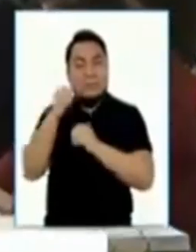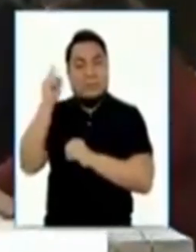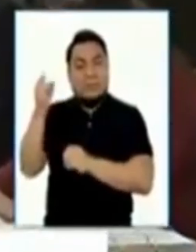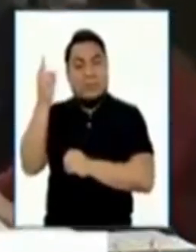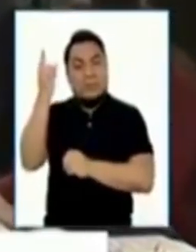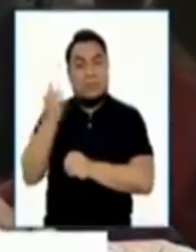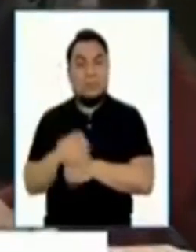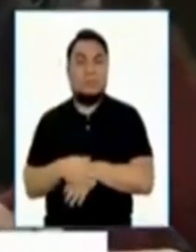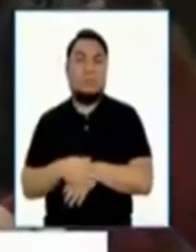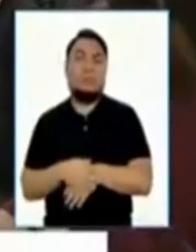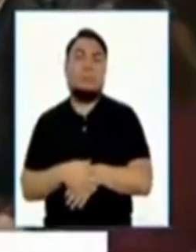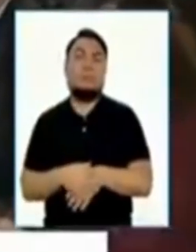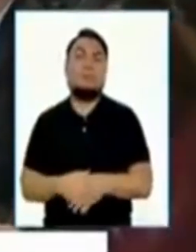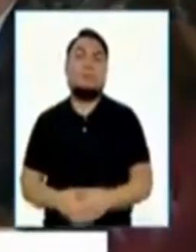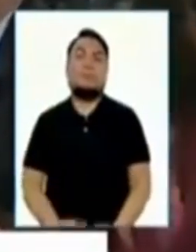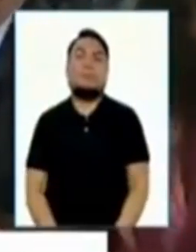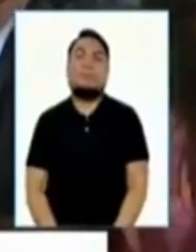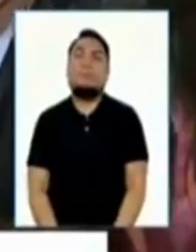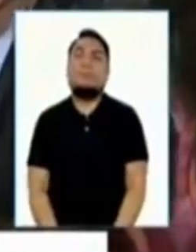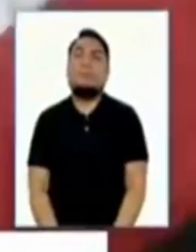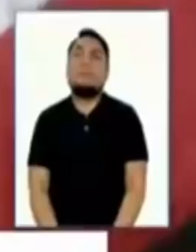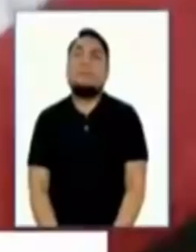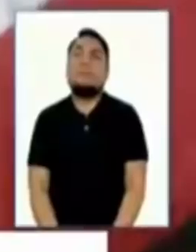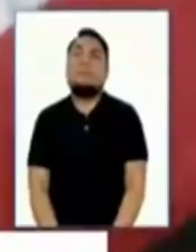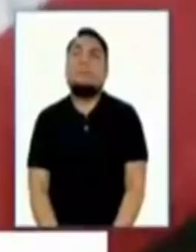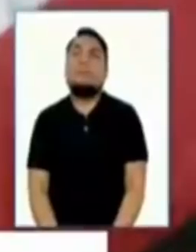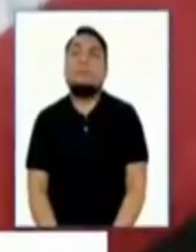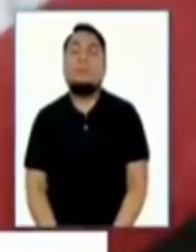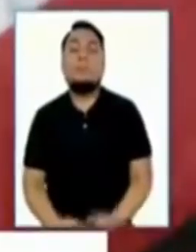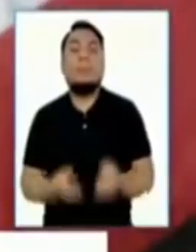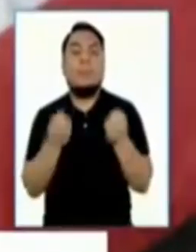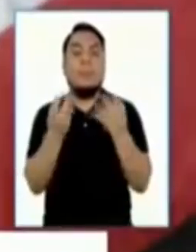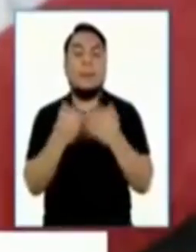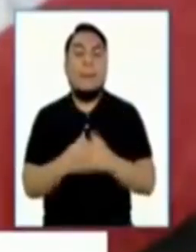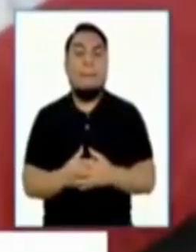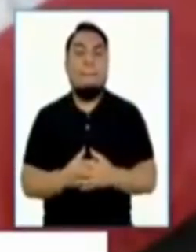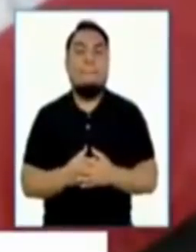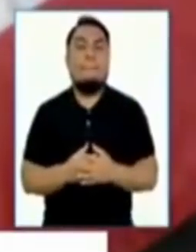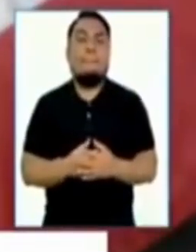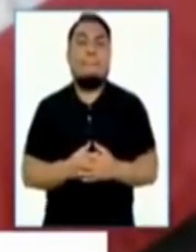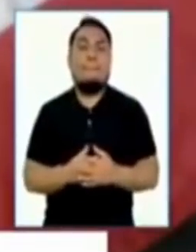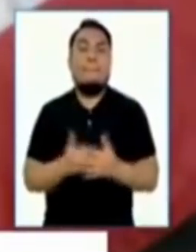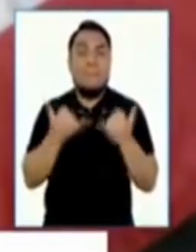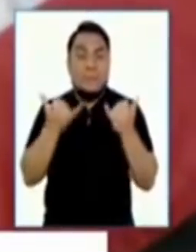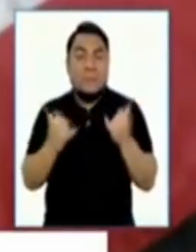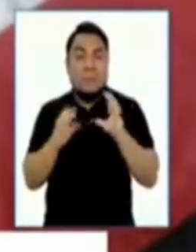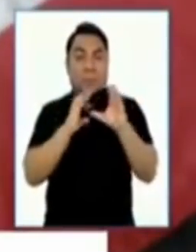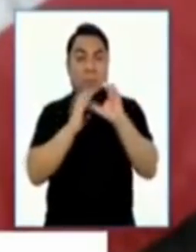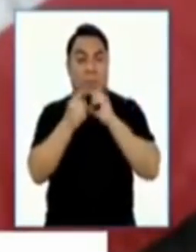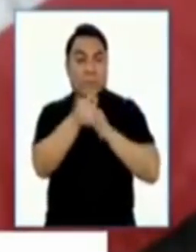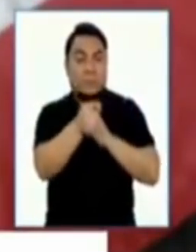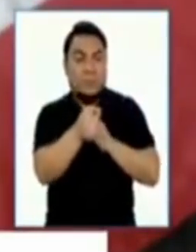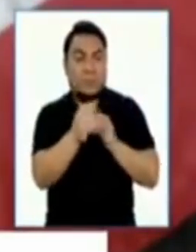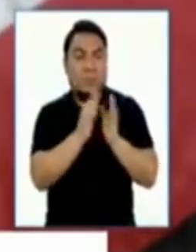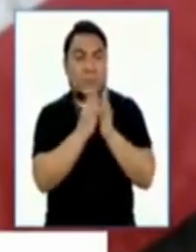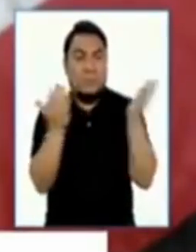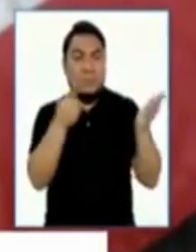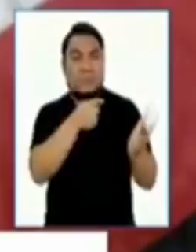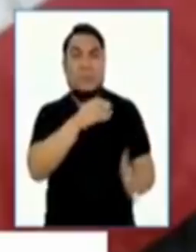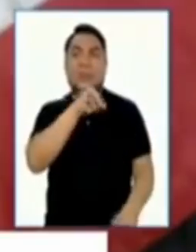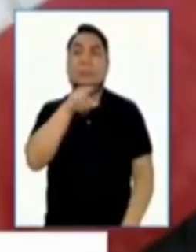y el día de hoy el presidente de la republica a martín vizcarra la conferencia de prensa que brindó esta tarde